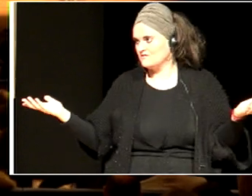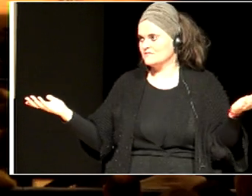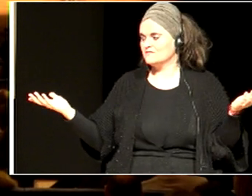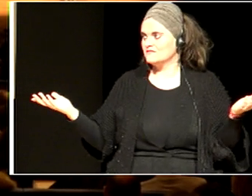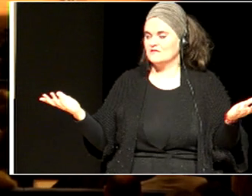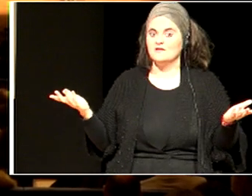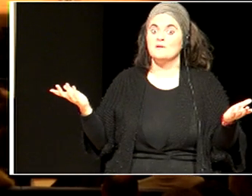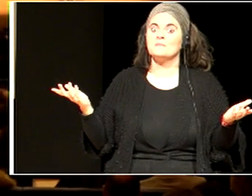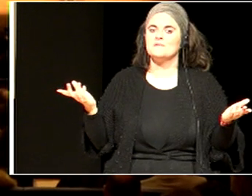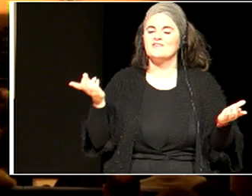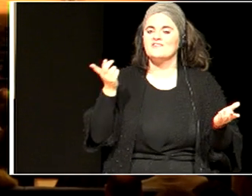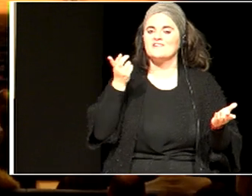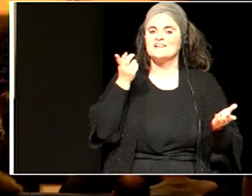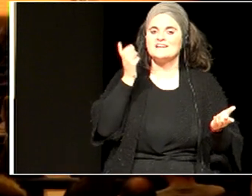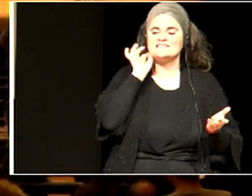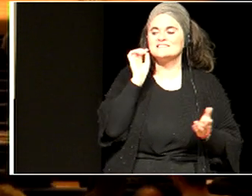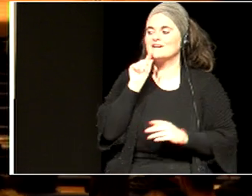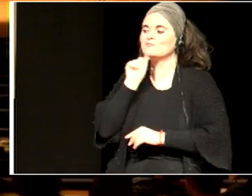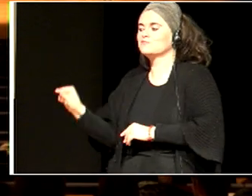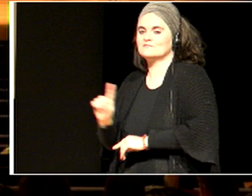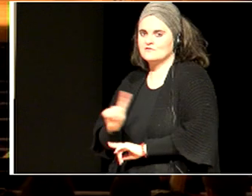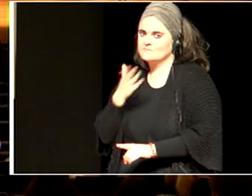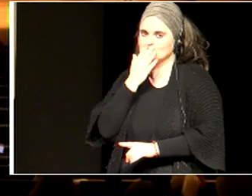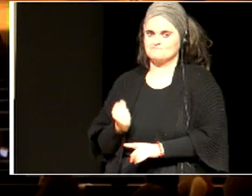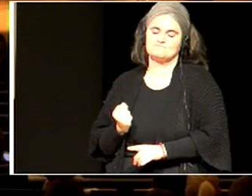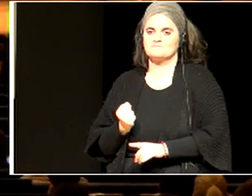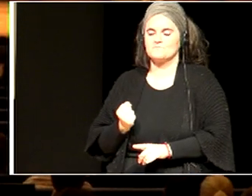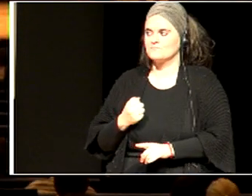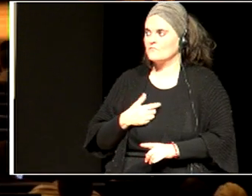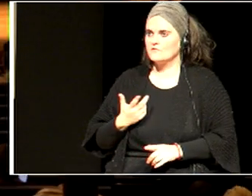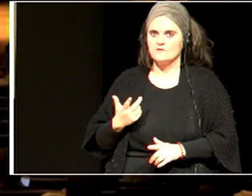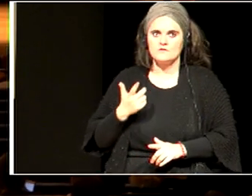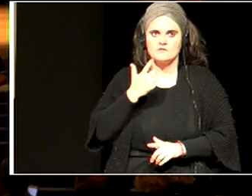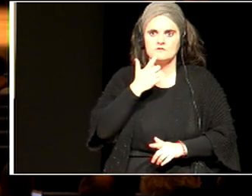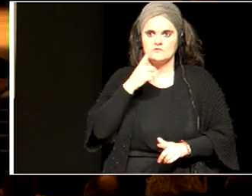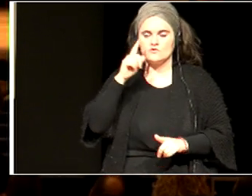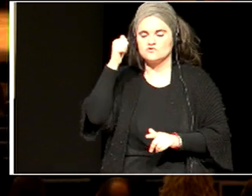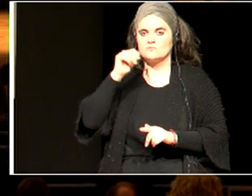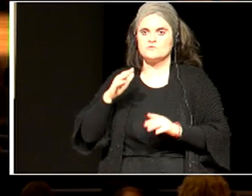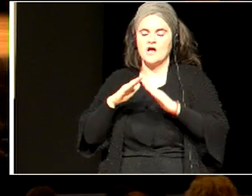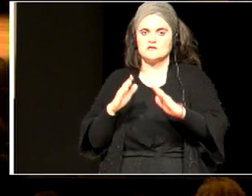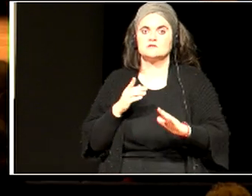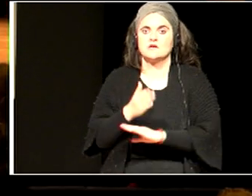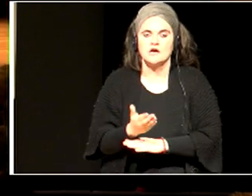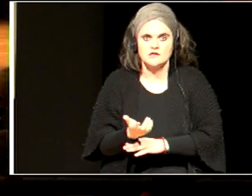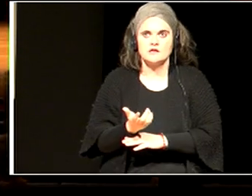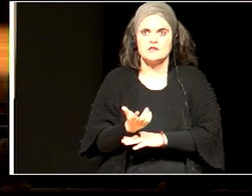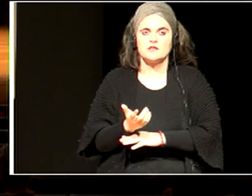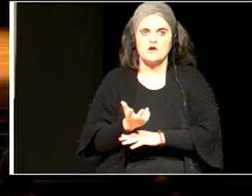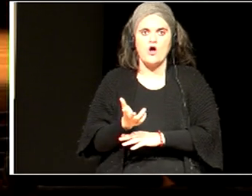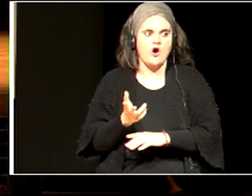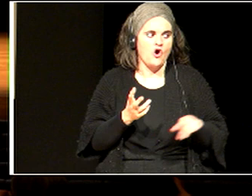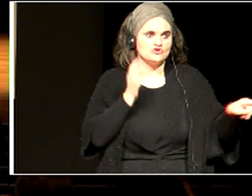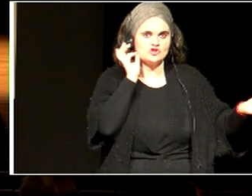pero ella no sólo dice esto y entonces ellos sienten limpio está merece la pena bueno no lo dicen así en el